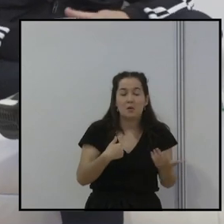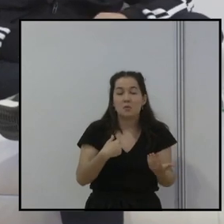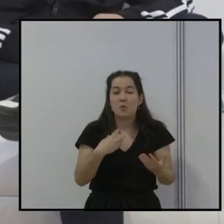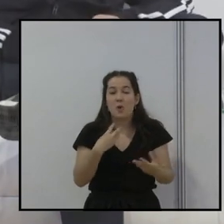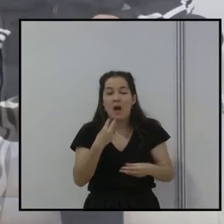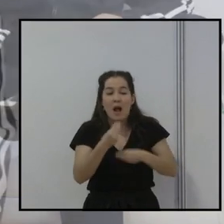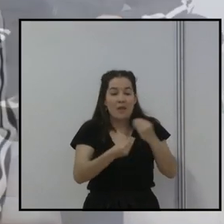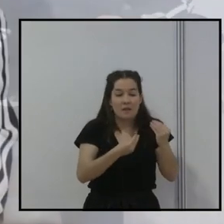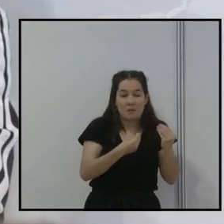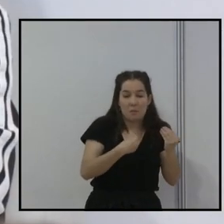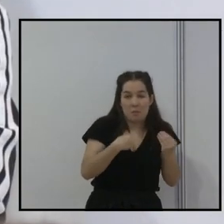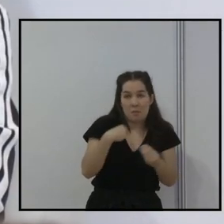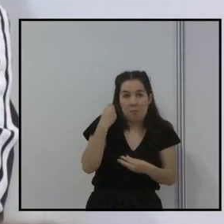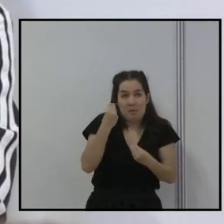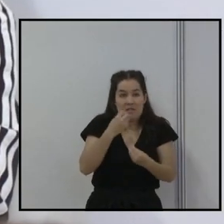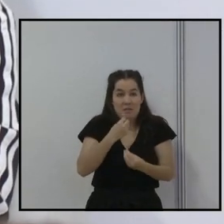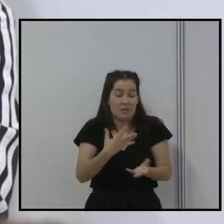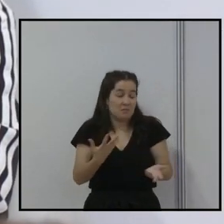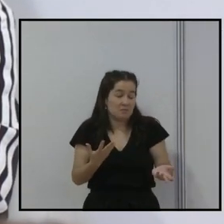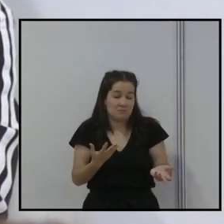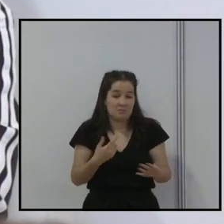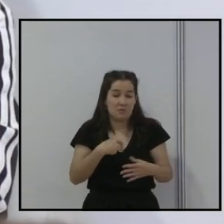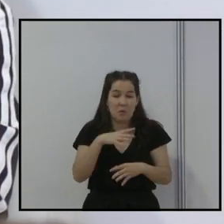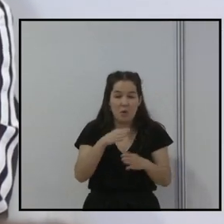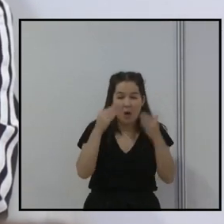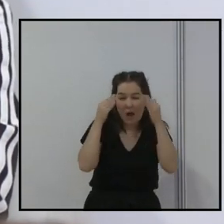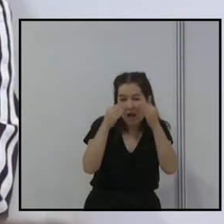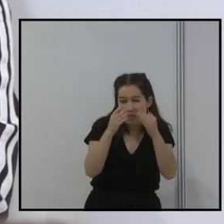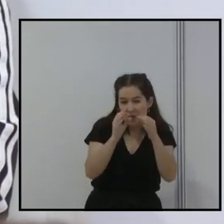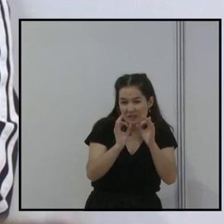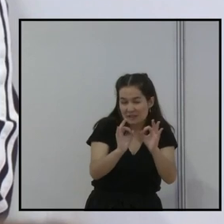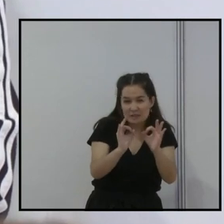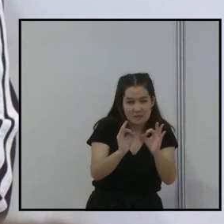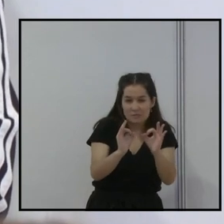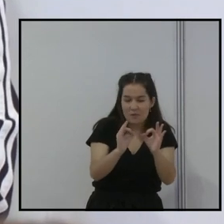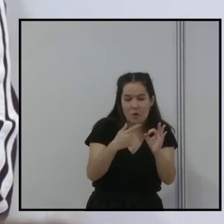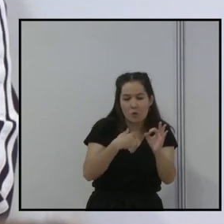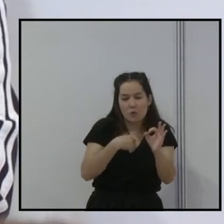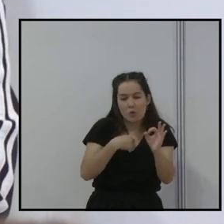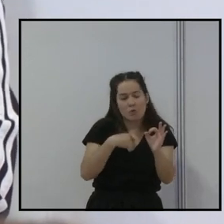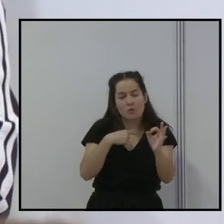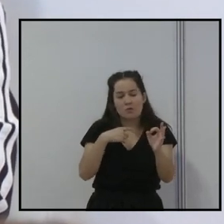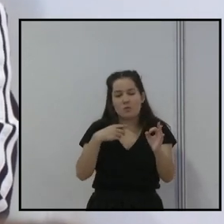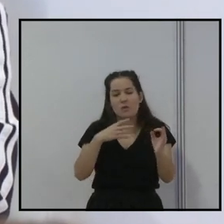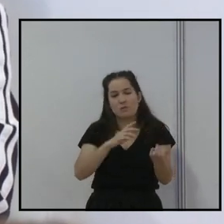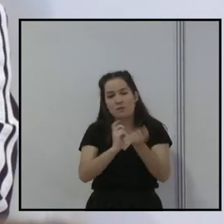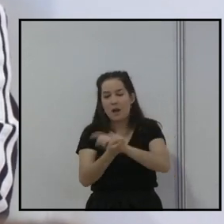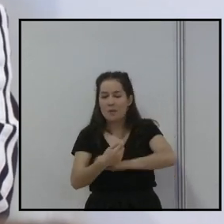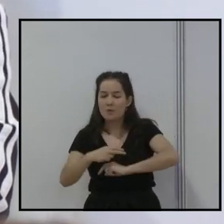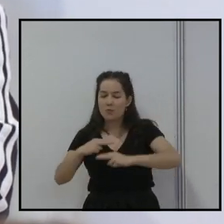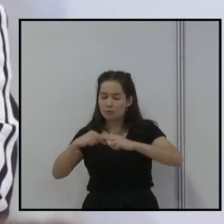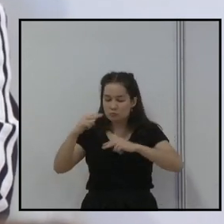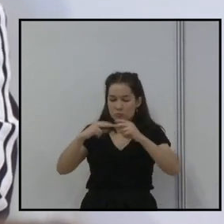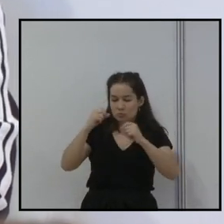pararte a prestar atención a nada. Y en el momento en el que decides empezar a reconstruirte de forma muy consciente, cada decisión